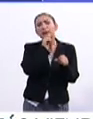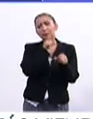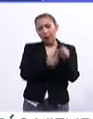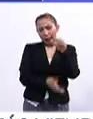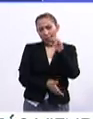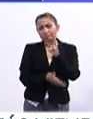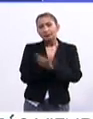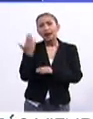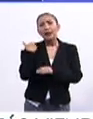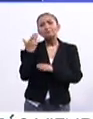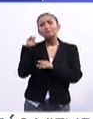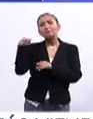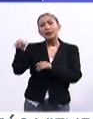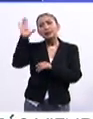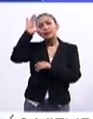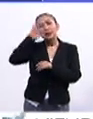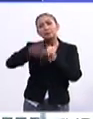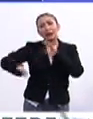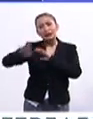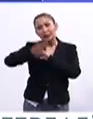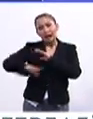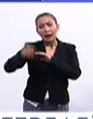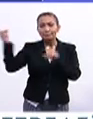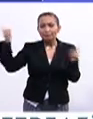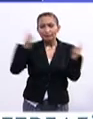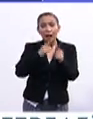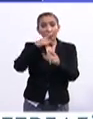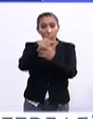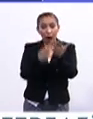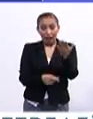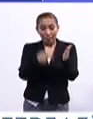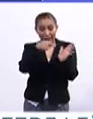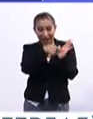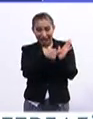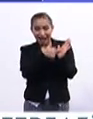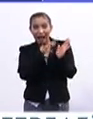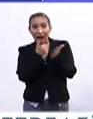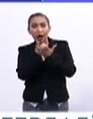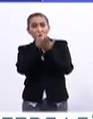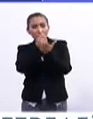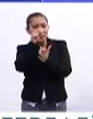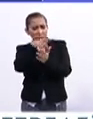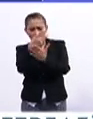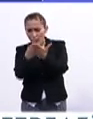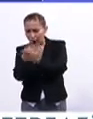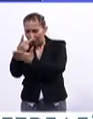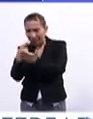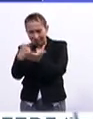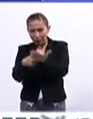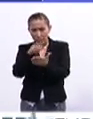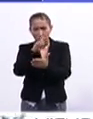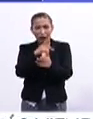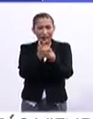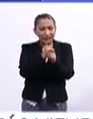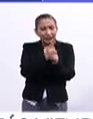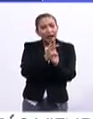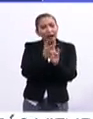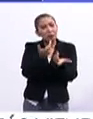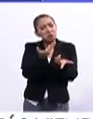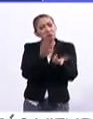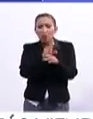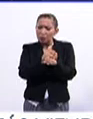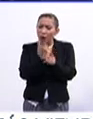también hacen incursión en ciencias básicas e ingeniería. El programa permite que, y los propios programas de la universidad, las licenciaturas permiten